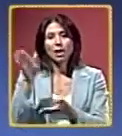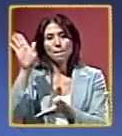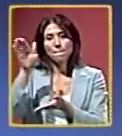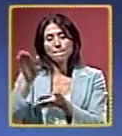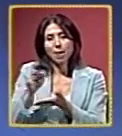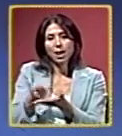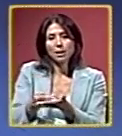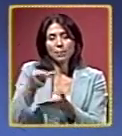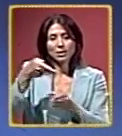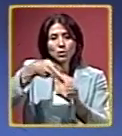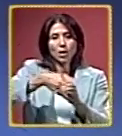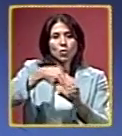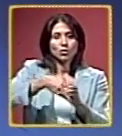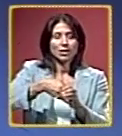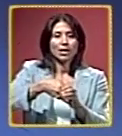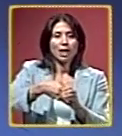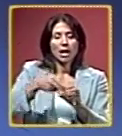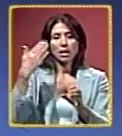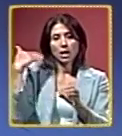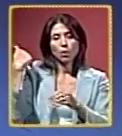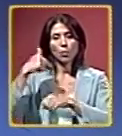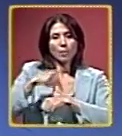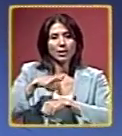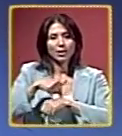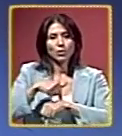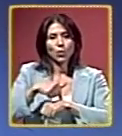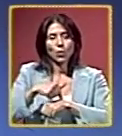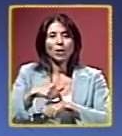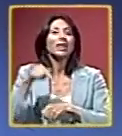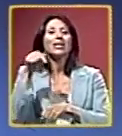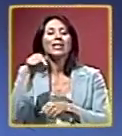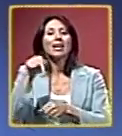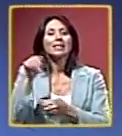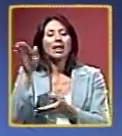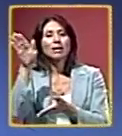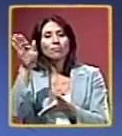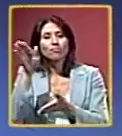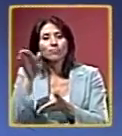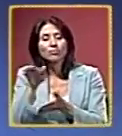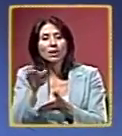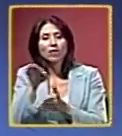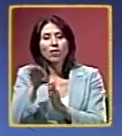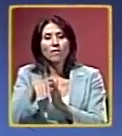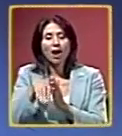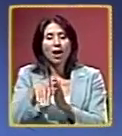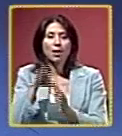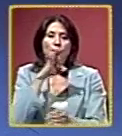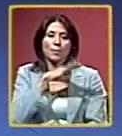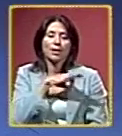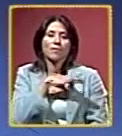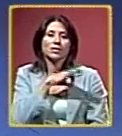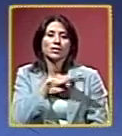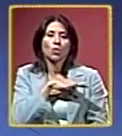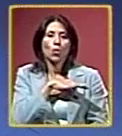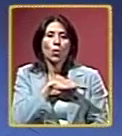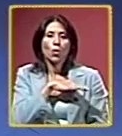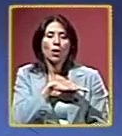gasolina significativamente en su momento, y esa rebaja benefició